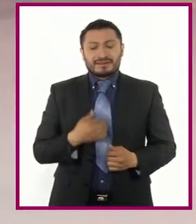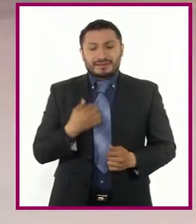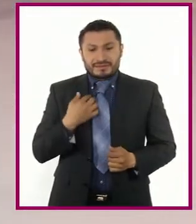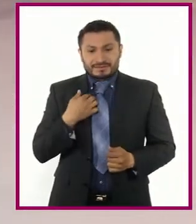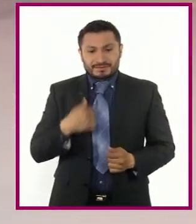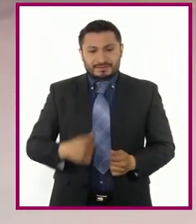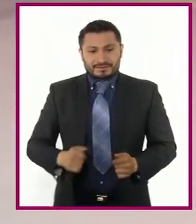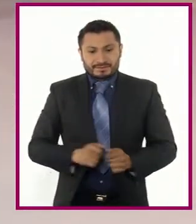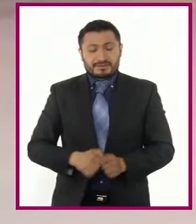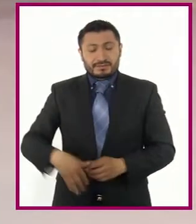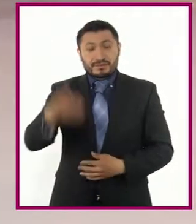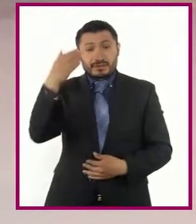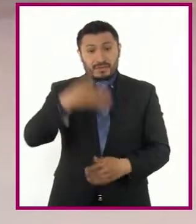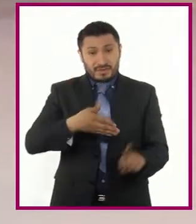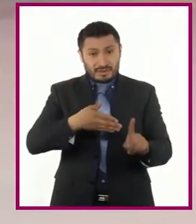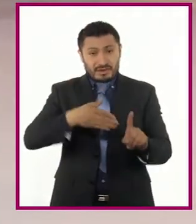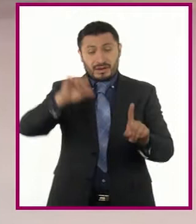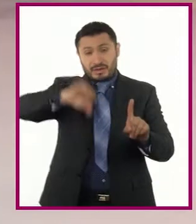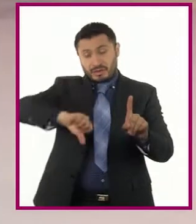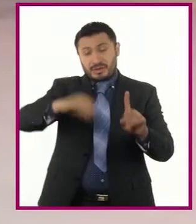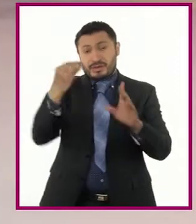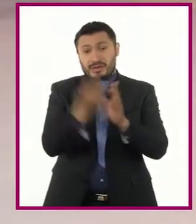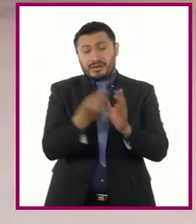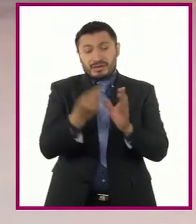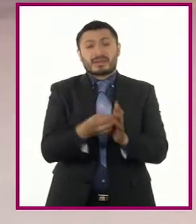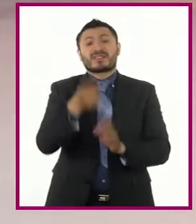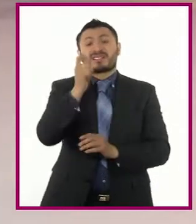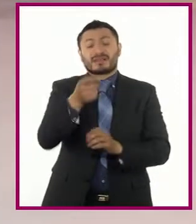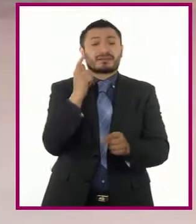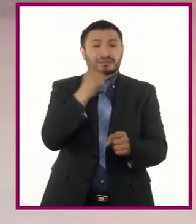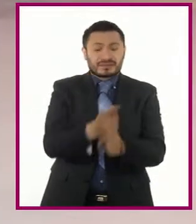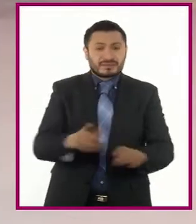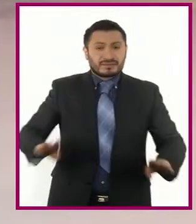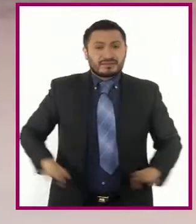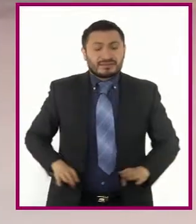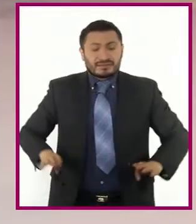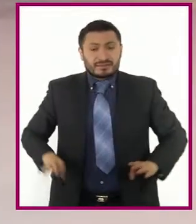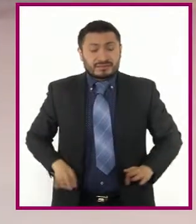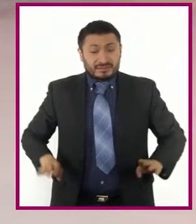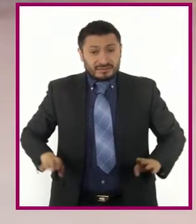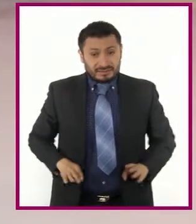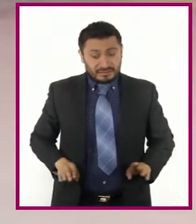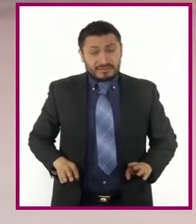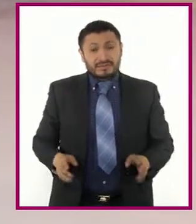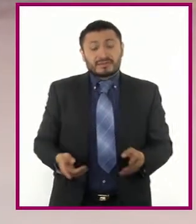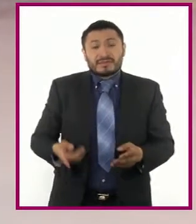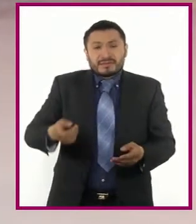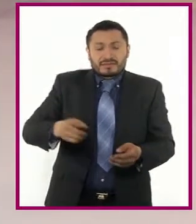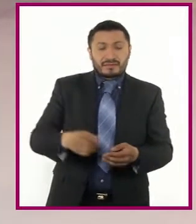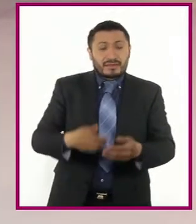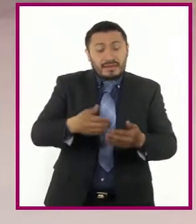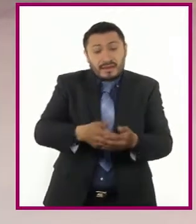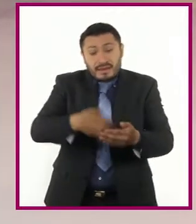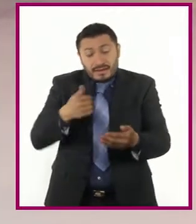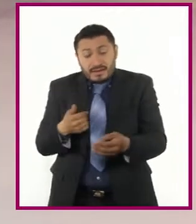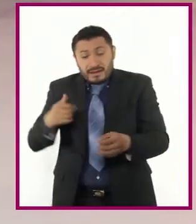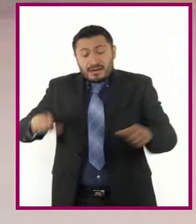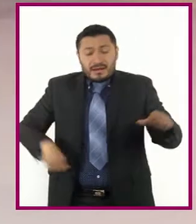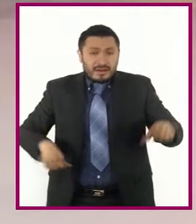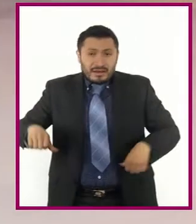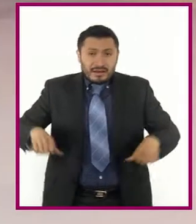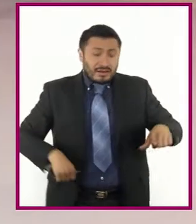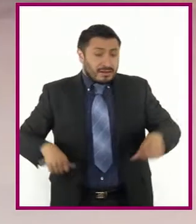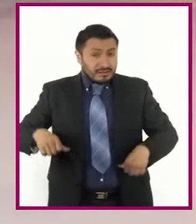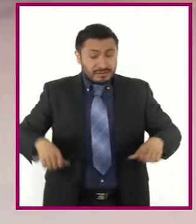El propósito de esta sesión es diferenciar propiedades extensivas e intensivas a partir de actividades experimentales y su